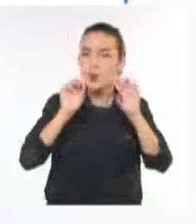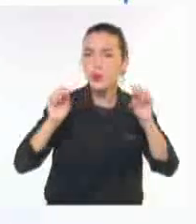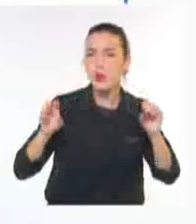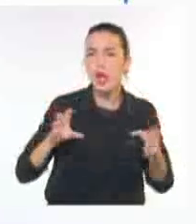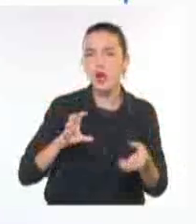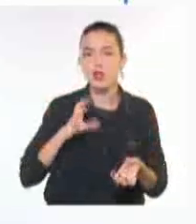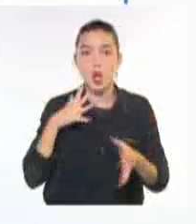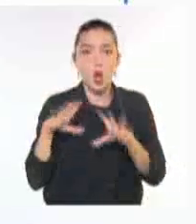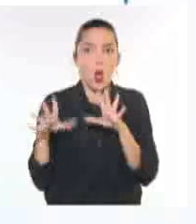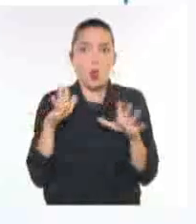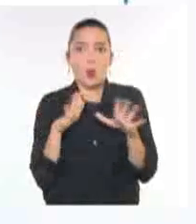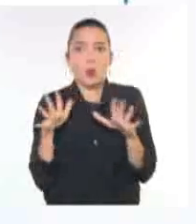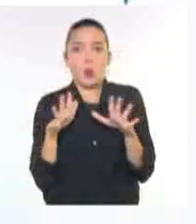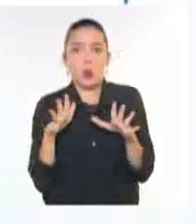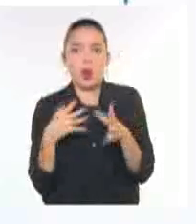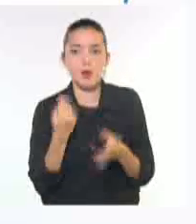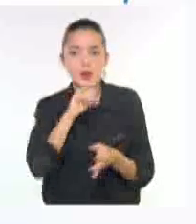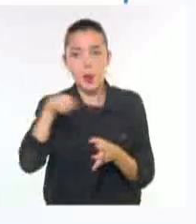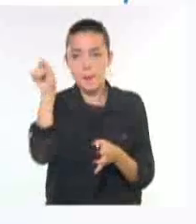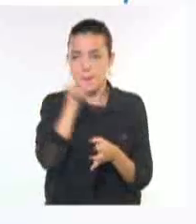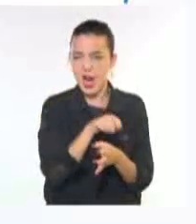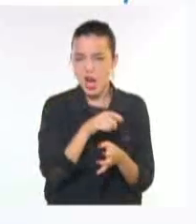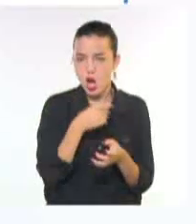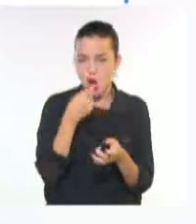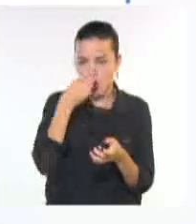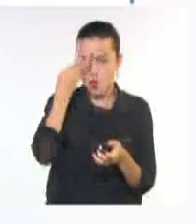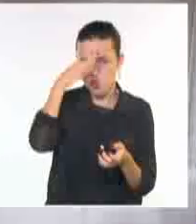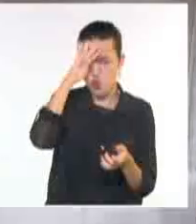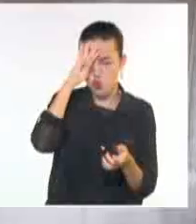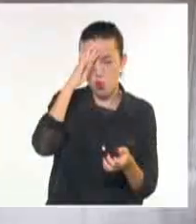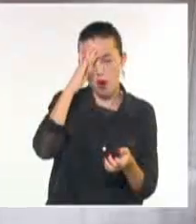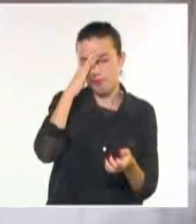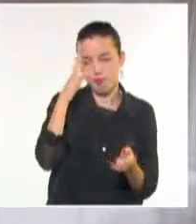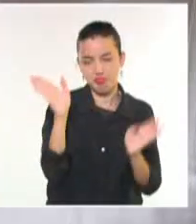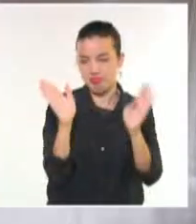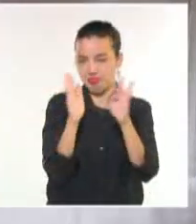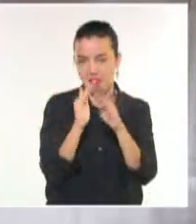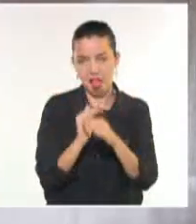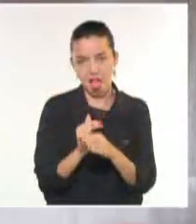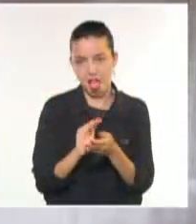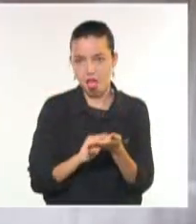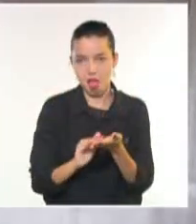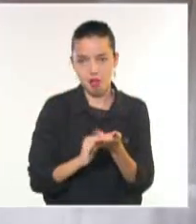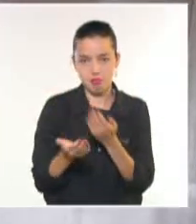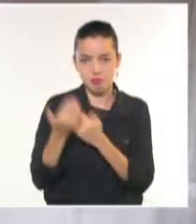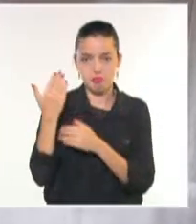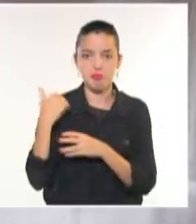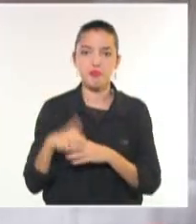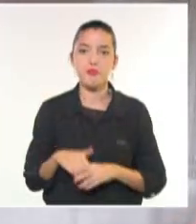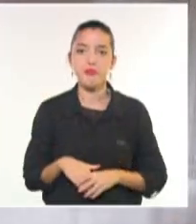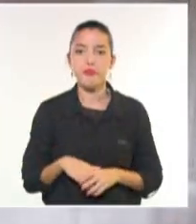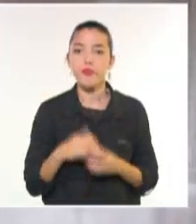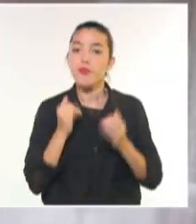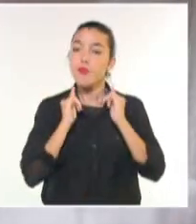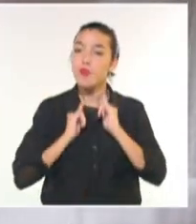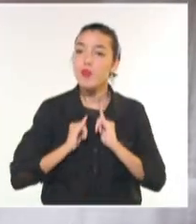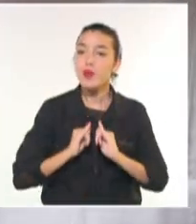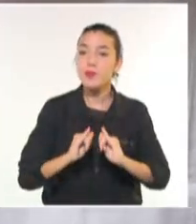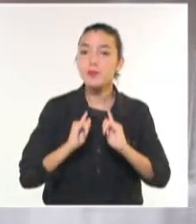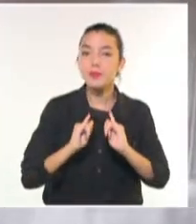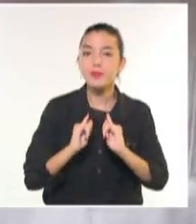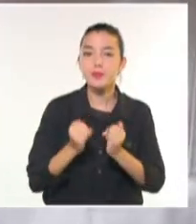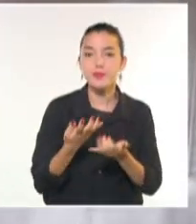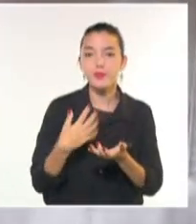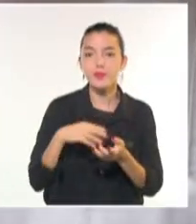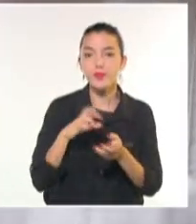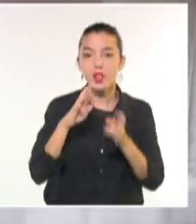no fue un peligro para Cuba. Por eso no es correcto tomar como una información totalmente cierta aquellos resultados o